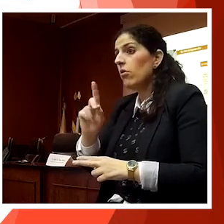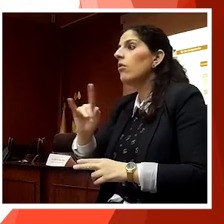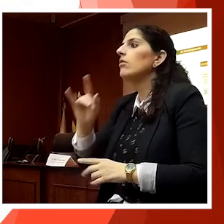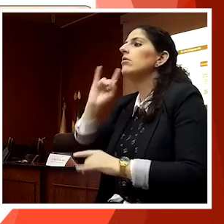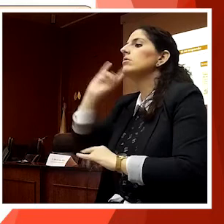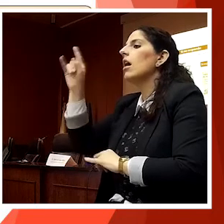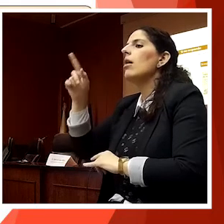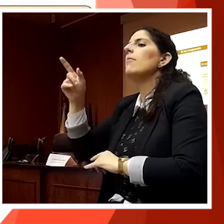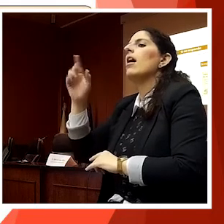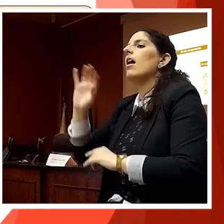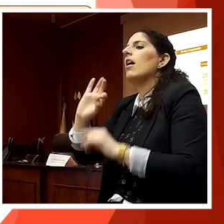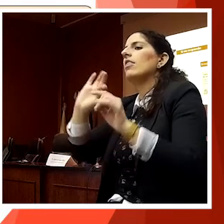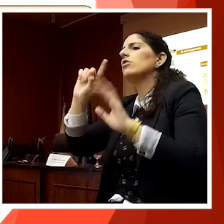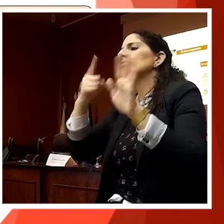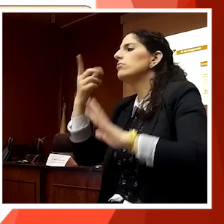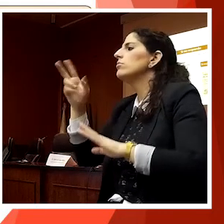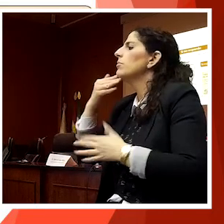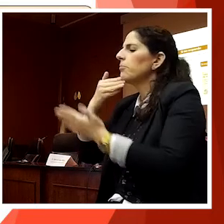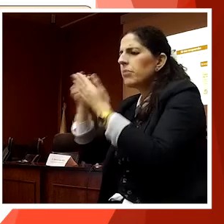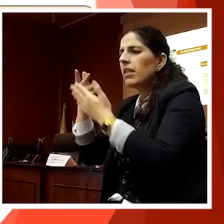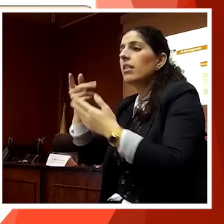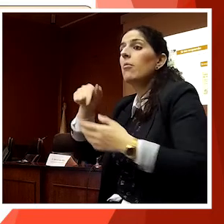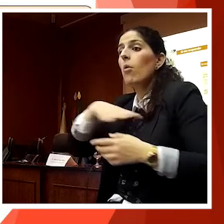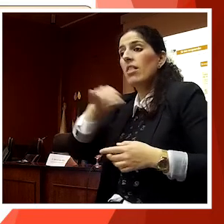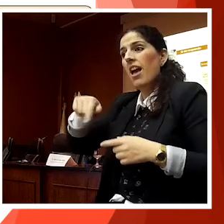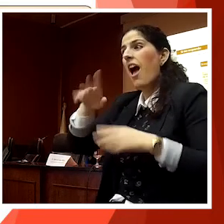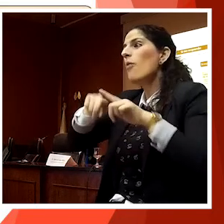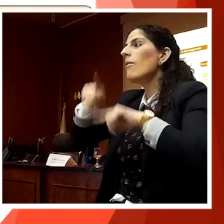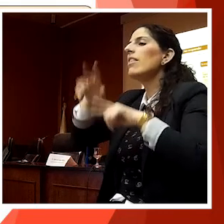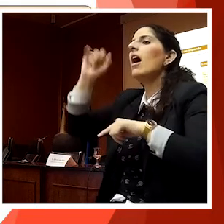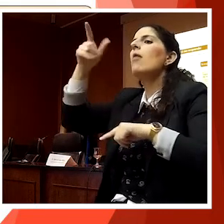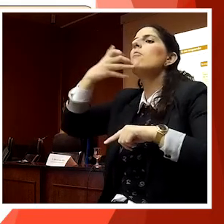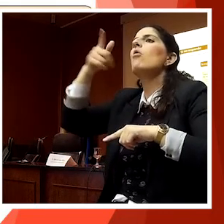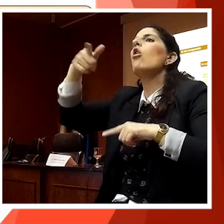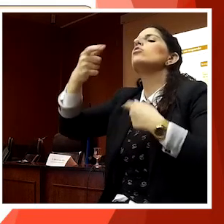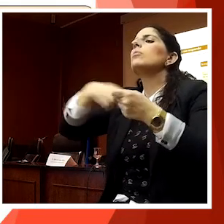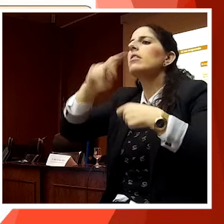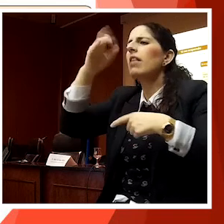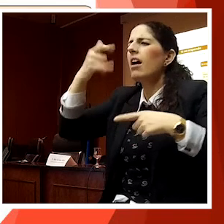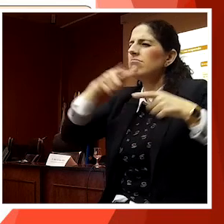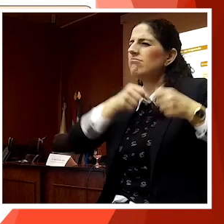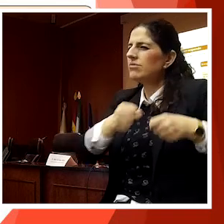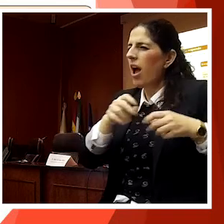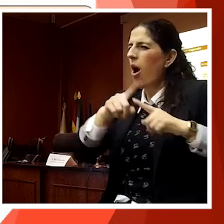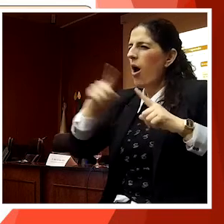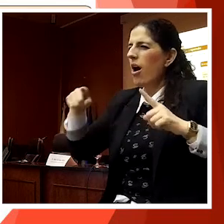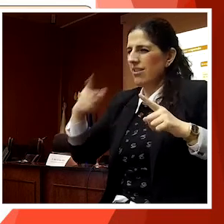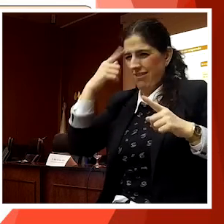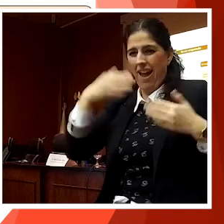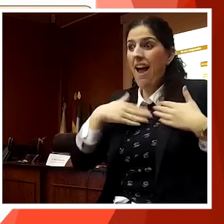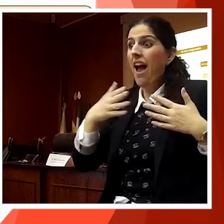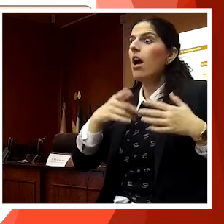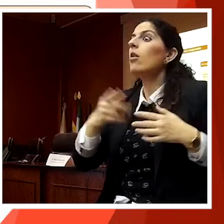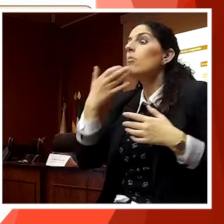un desfibrilador en el caso de que lo haya, hay ya muchos sitios donde lo hay, y se llama al 061. Primero se llama, Primero se llama. Si